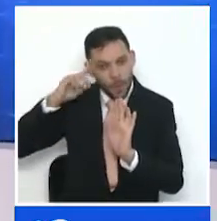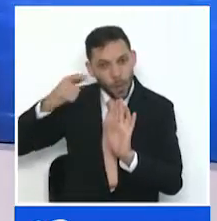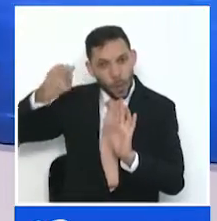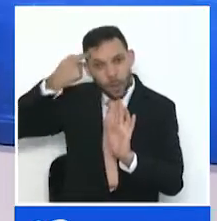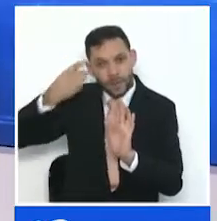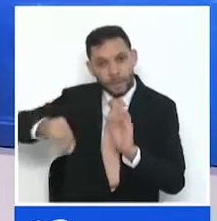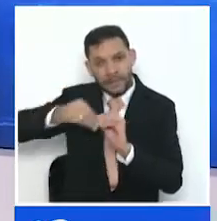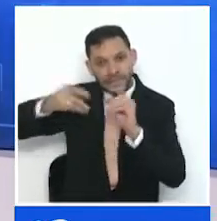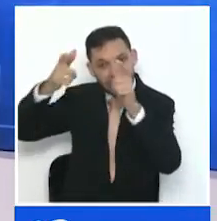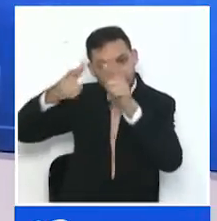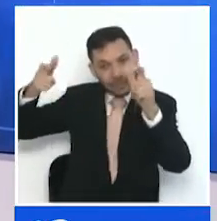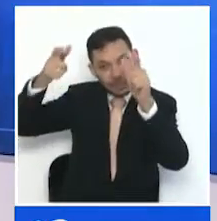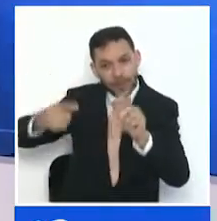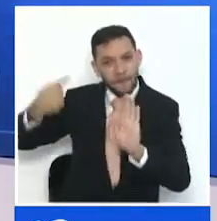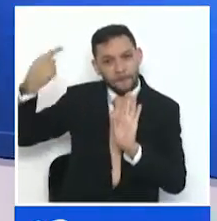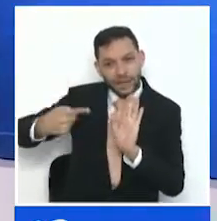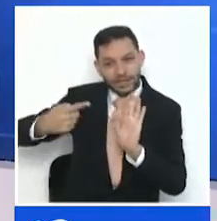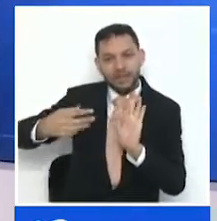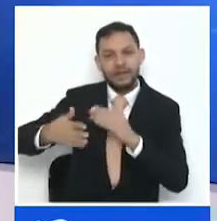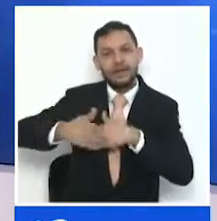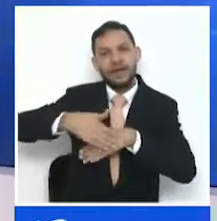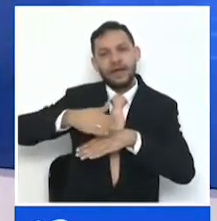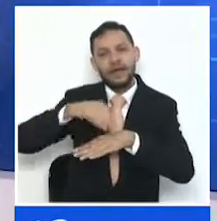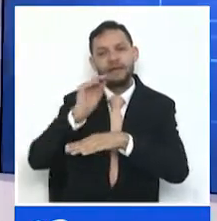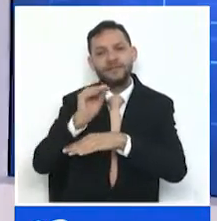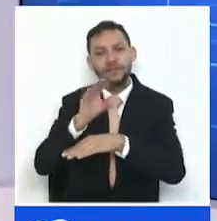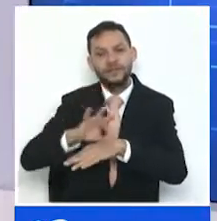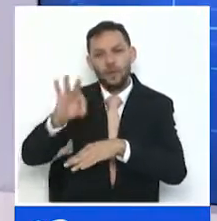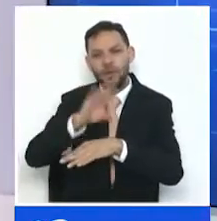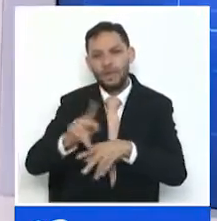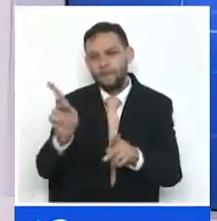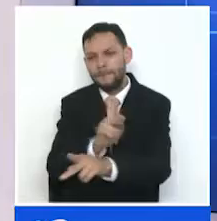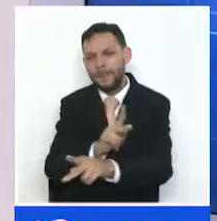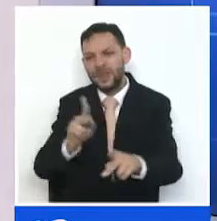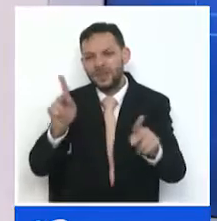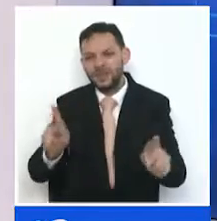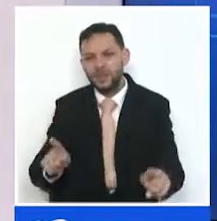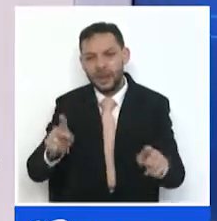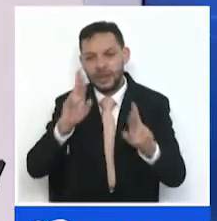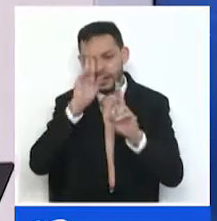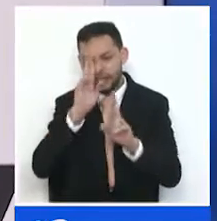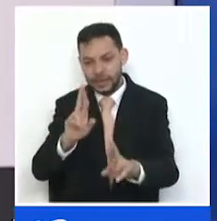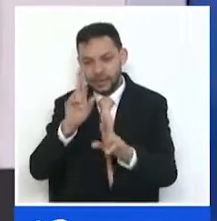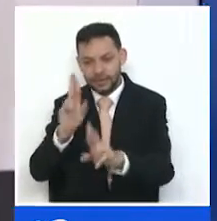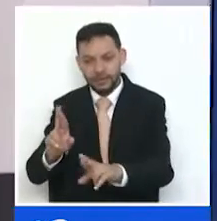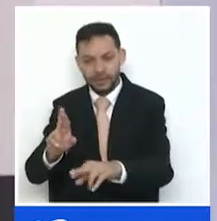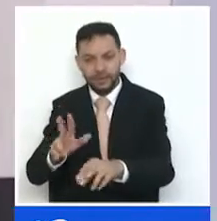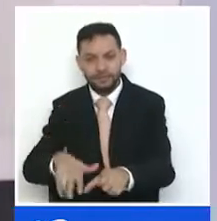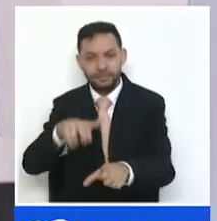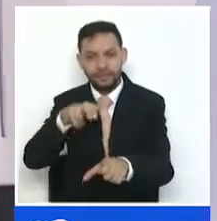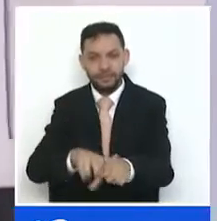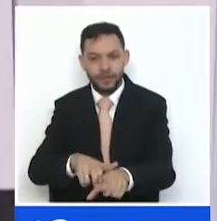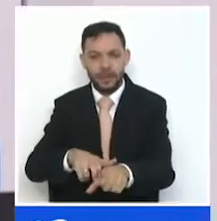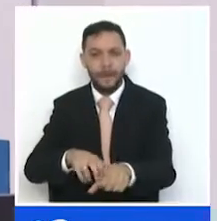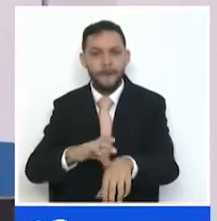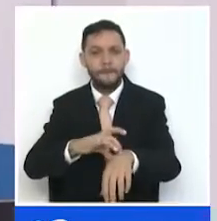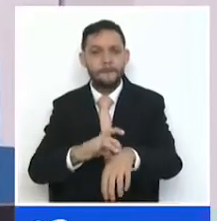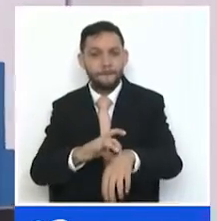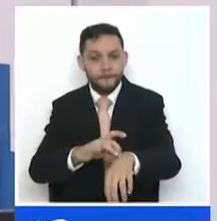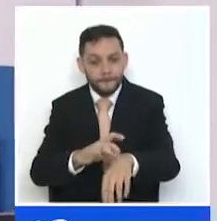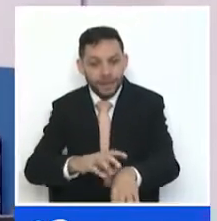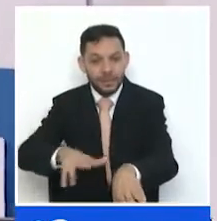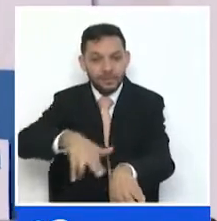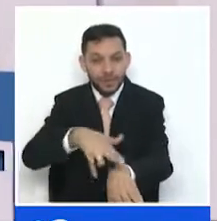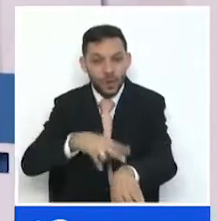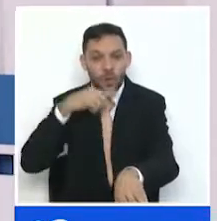Estado. Pero un llamado especial se le hace a todas las personas para que se respete la misión médica. Tras los hechos vandálicos de los